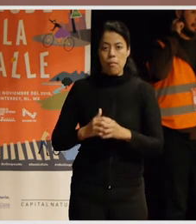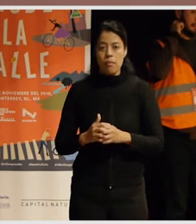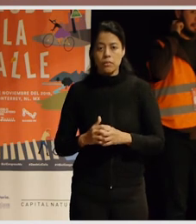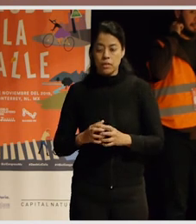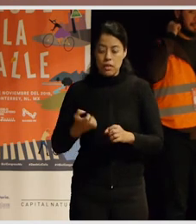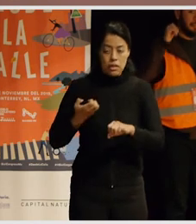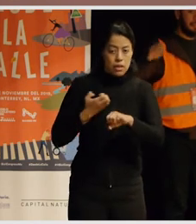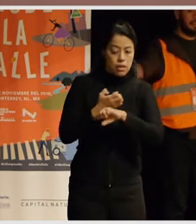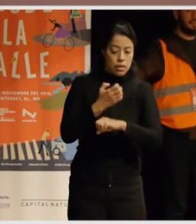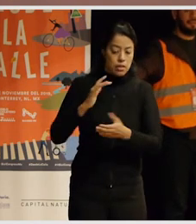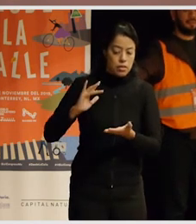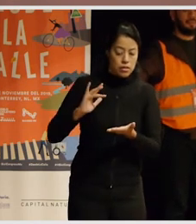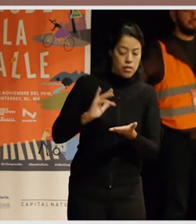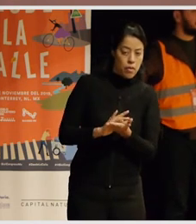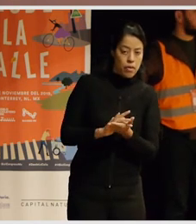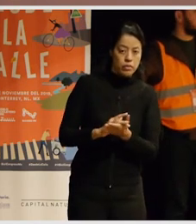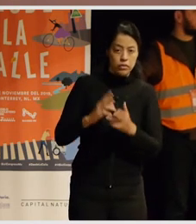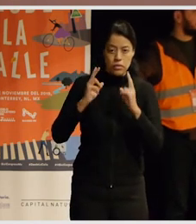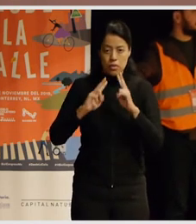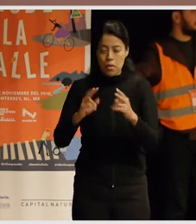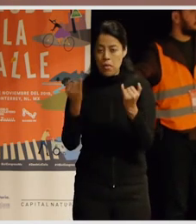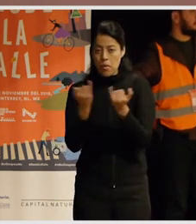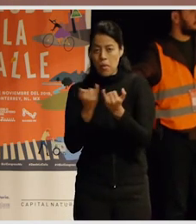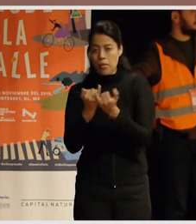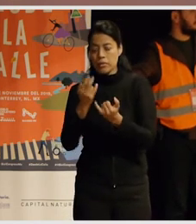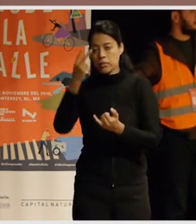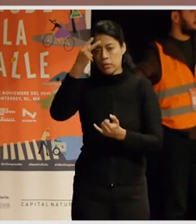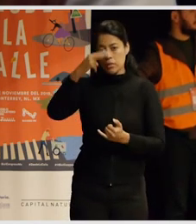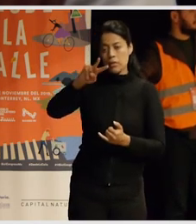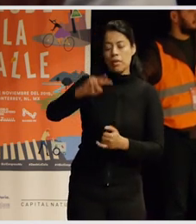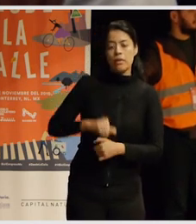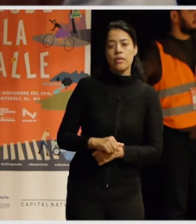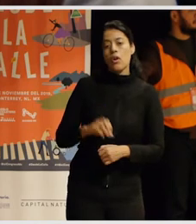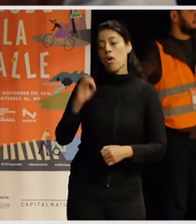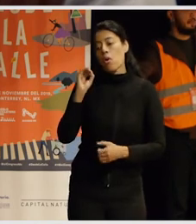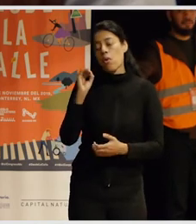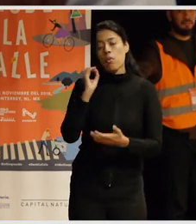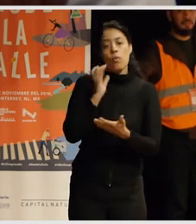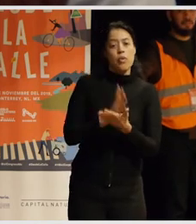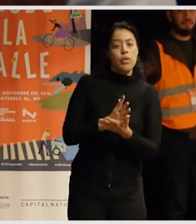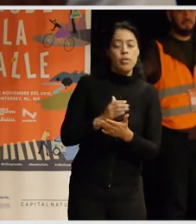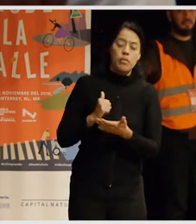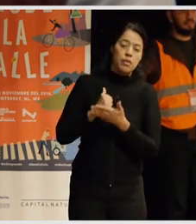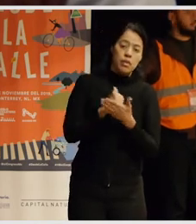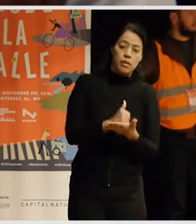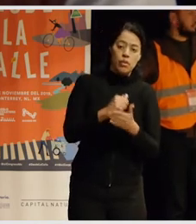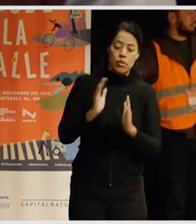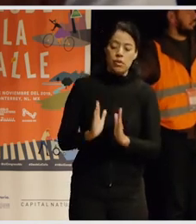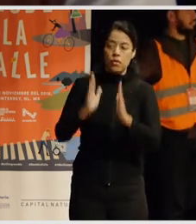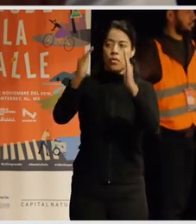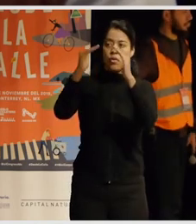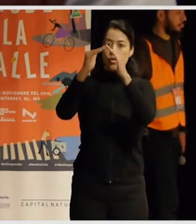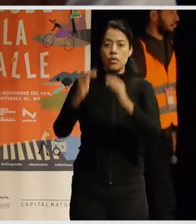subsidia parte de los viajes como en la ciudad de mexico con el comicio solo ayuda con los tótems y lo